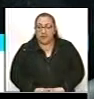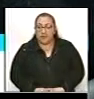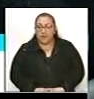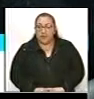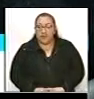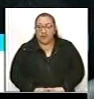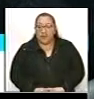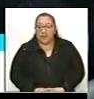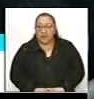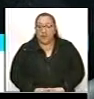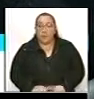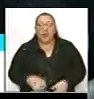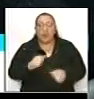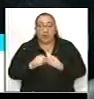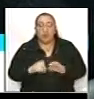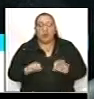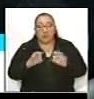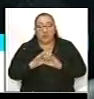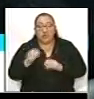número también importante,